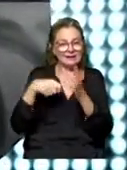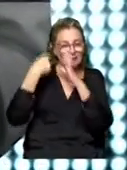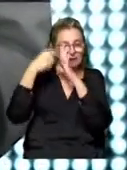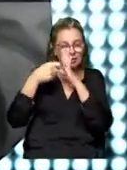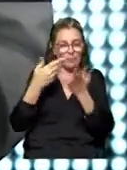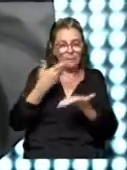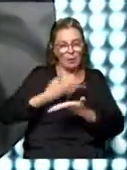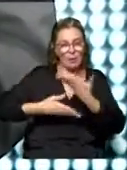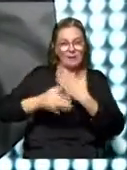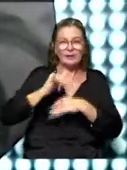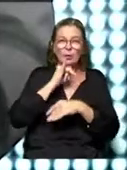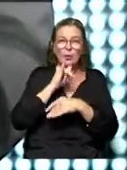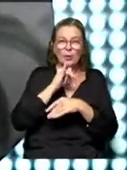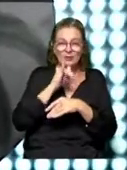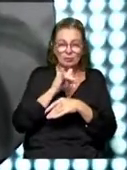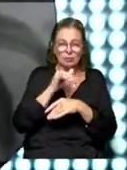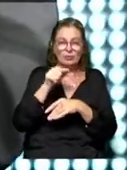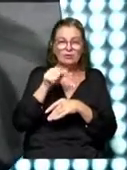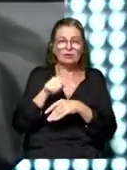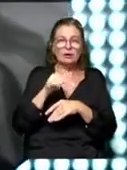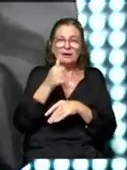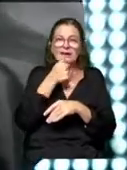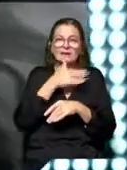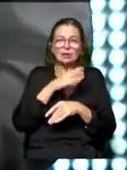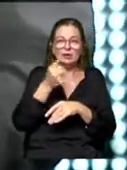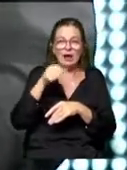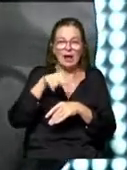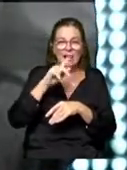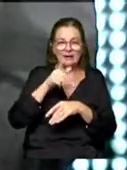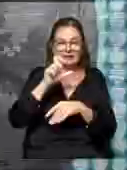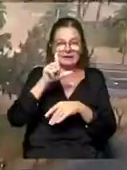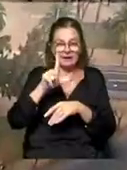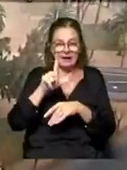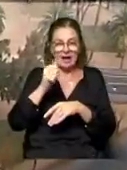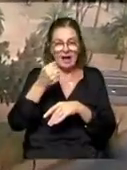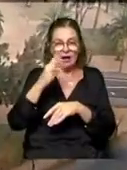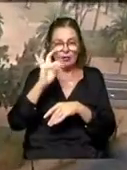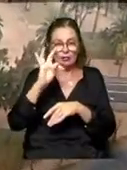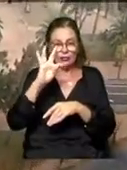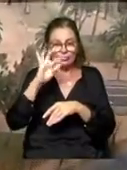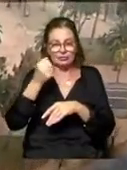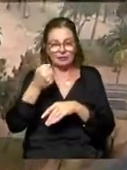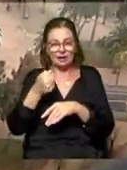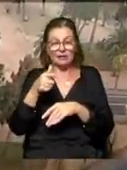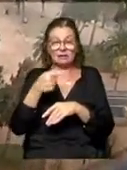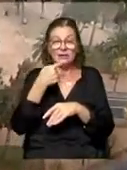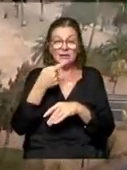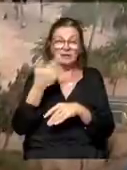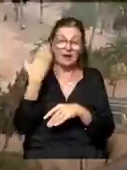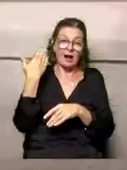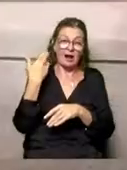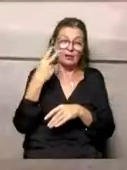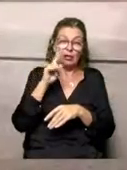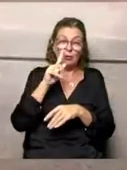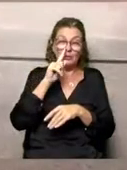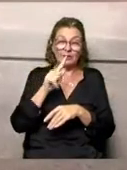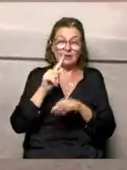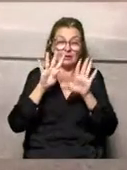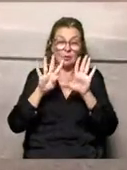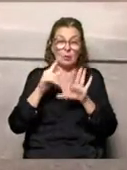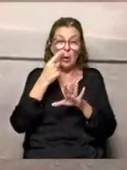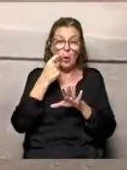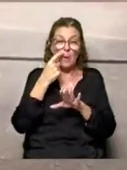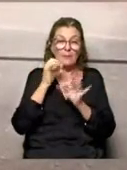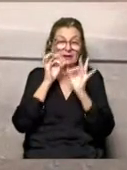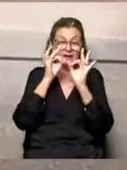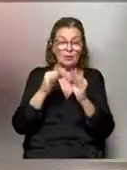compartir, te cuento, les contamos la historia de Ángela Costa. A ver. Los hechos se remontan a 2019, cuando un hombre llegó a la